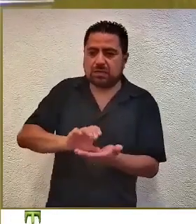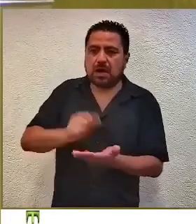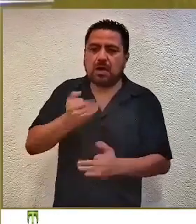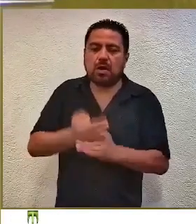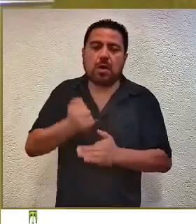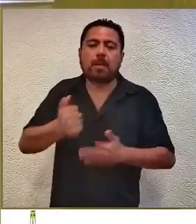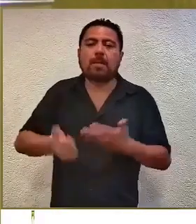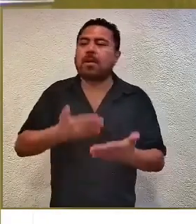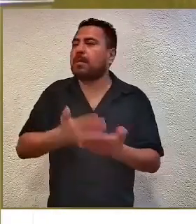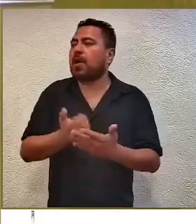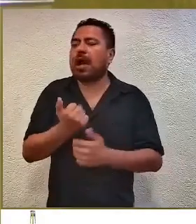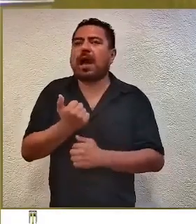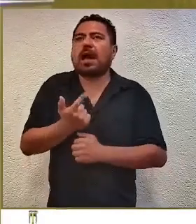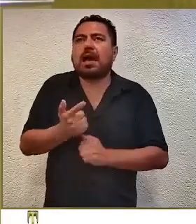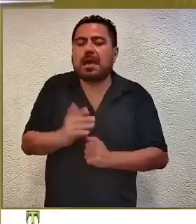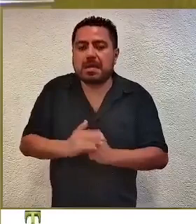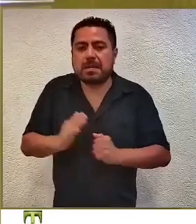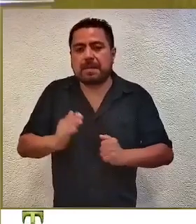proponga.